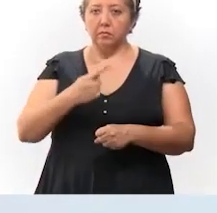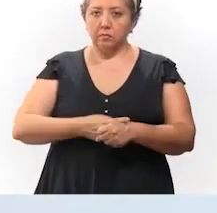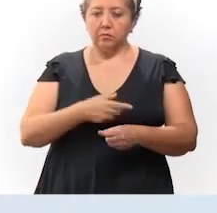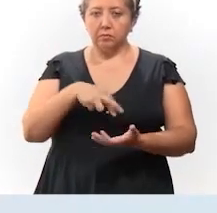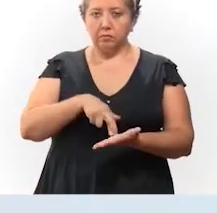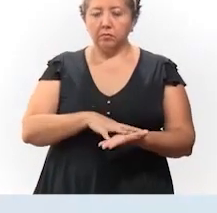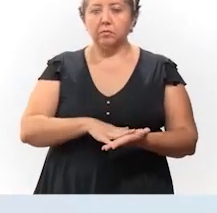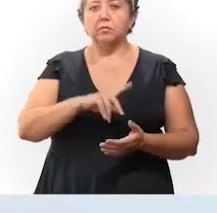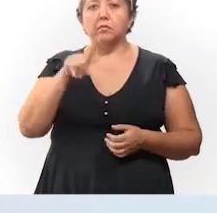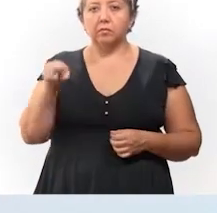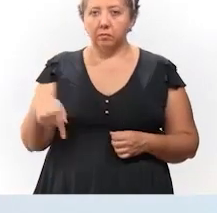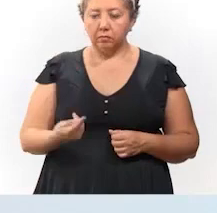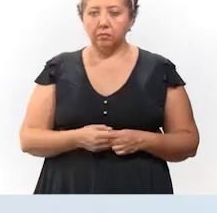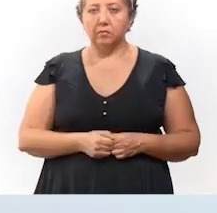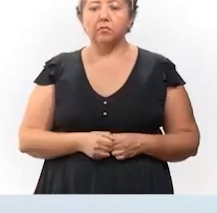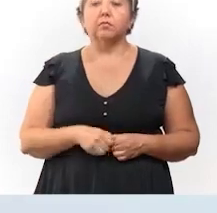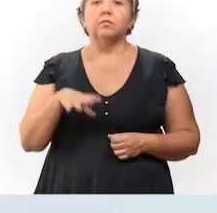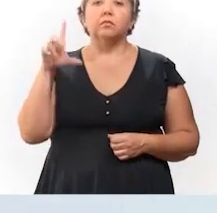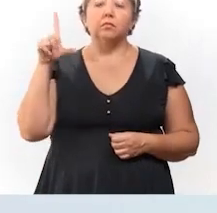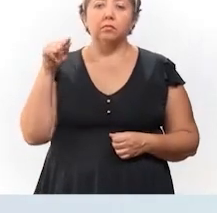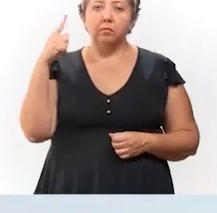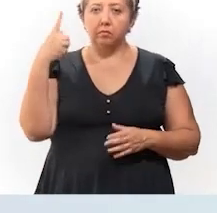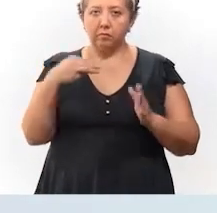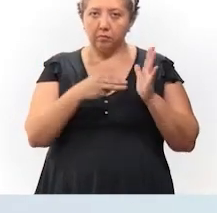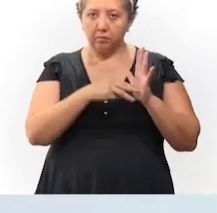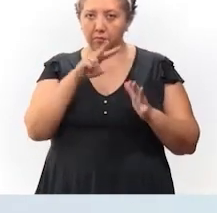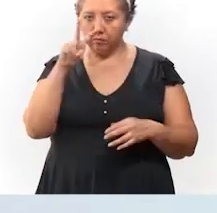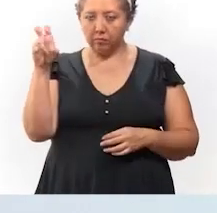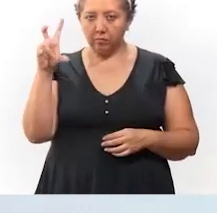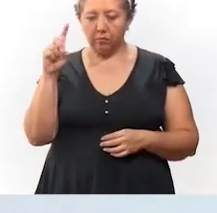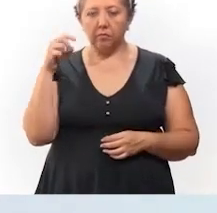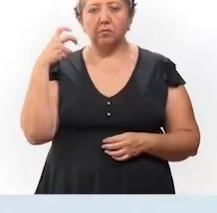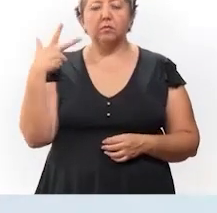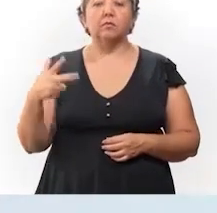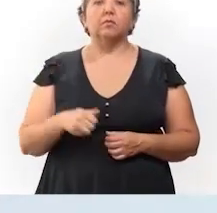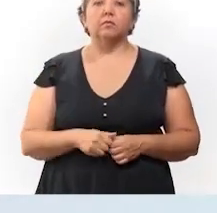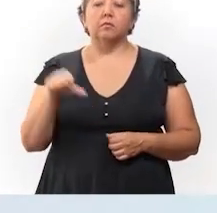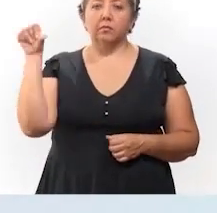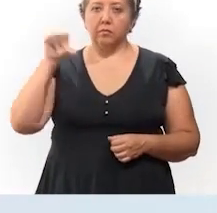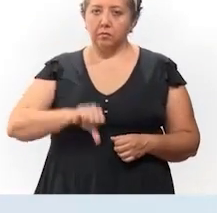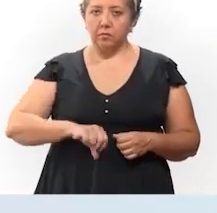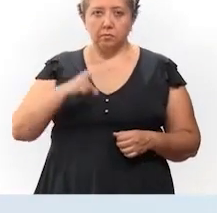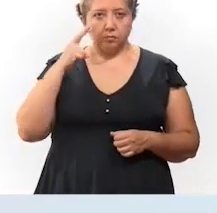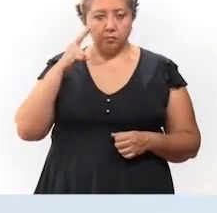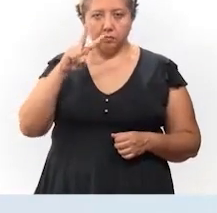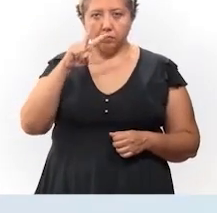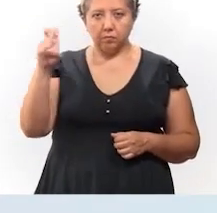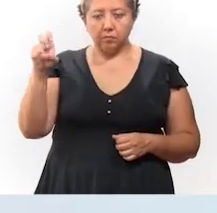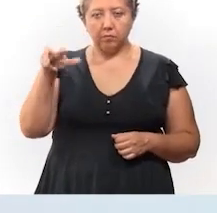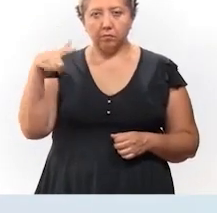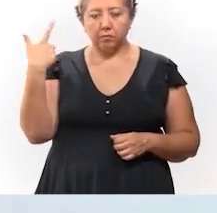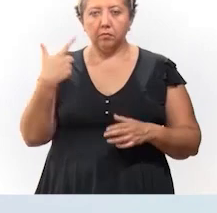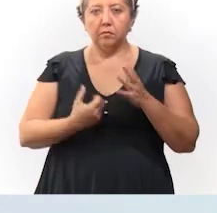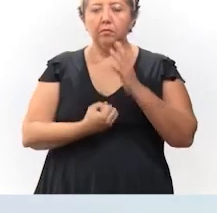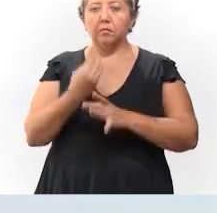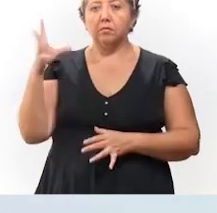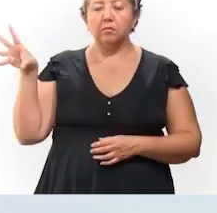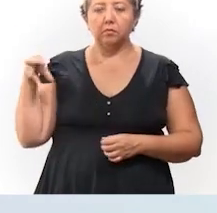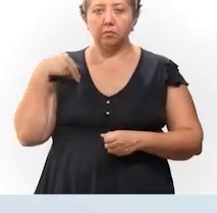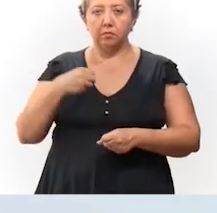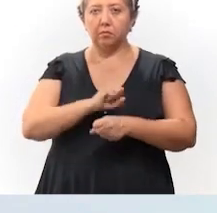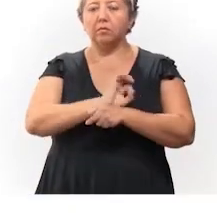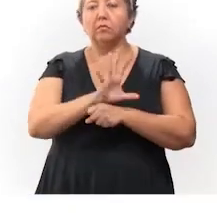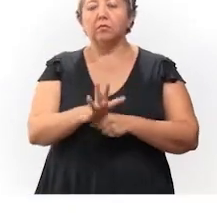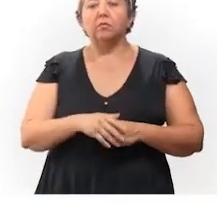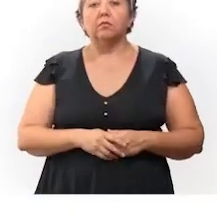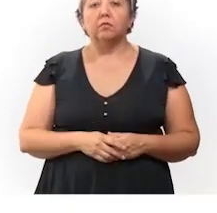de contagios registrados, que es 71.238. Hoy se detectaron 212 nuevos contagios de